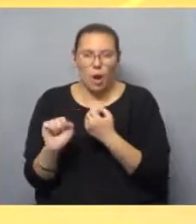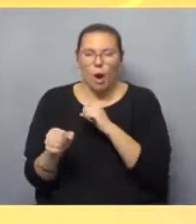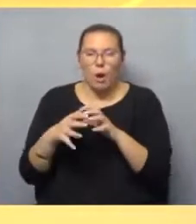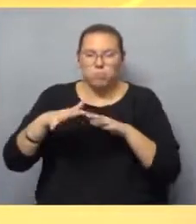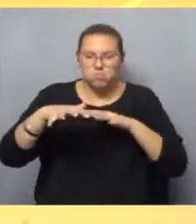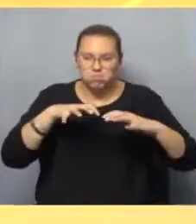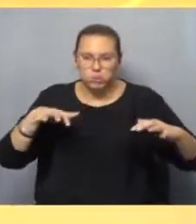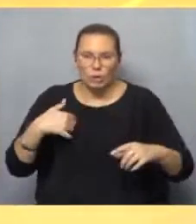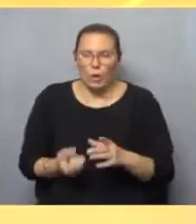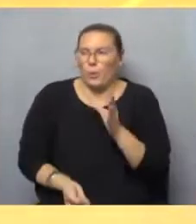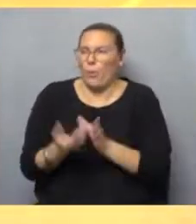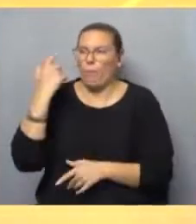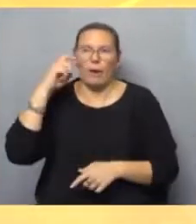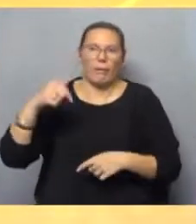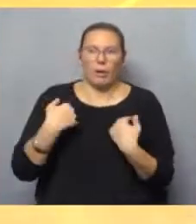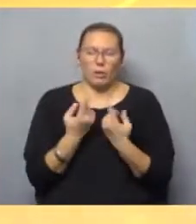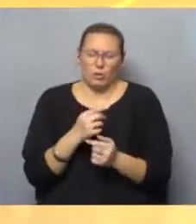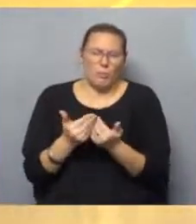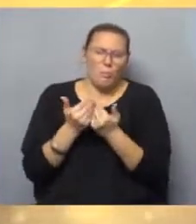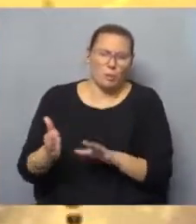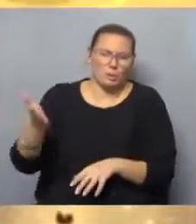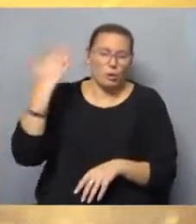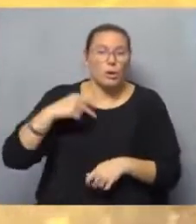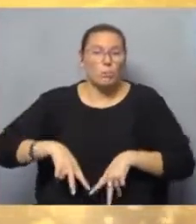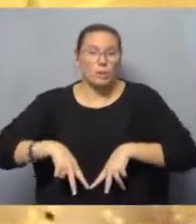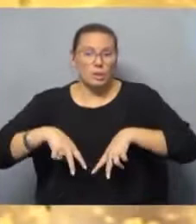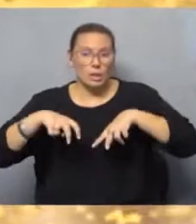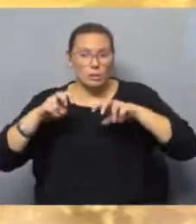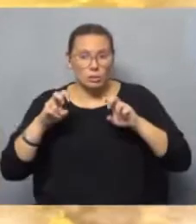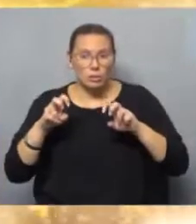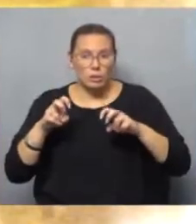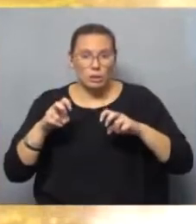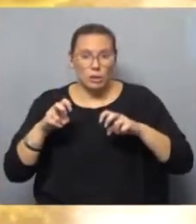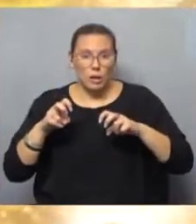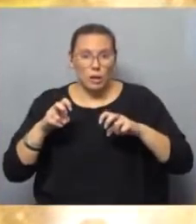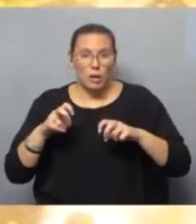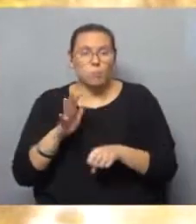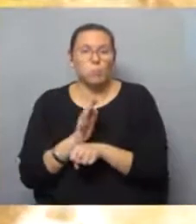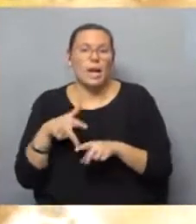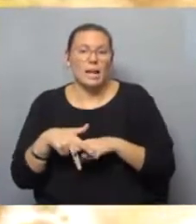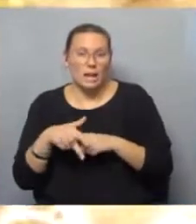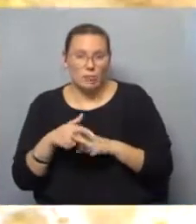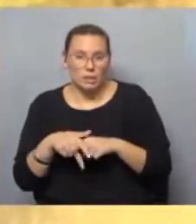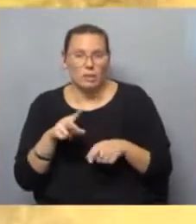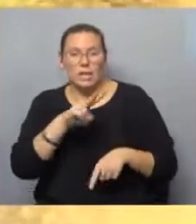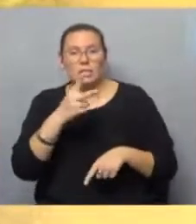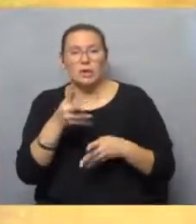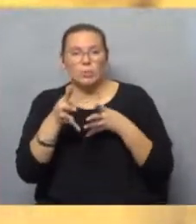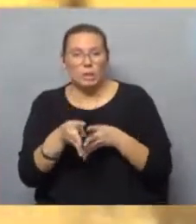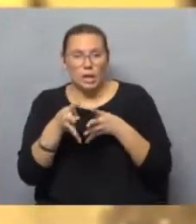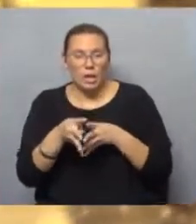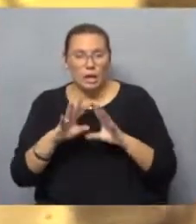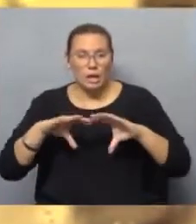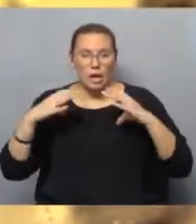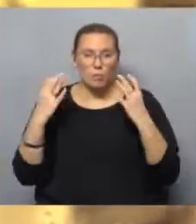un conocimiento nuevo, sino que surgió principalmente de los estudios, lo que fue en realidad una herramienta que se utilizaba mucho en la Segunda Guerra Mundial, que era el sonar, para